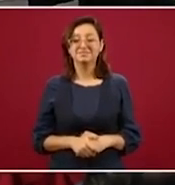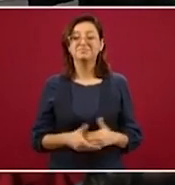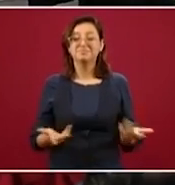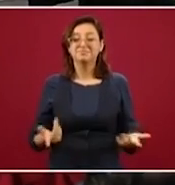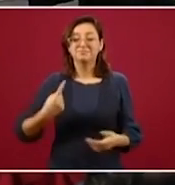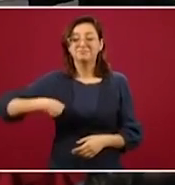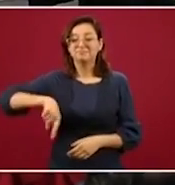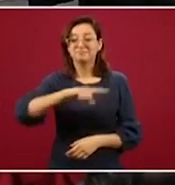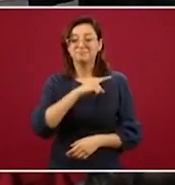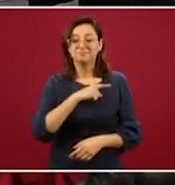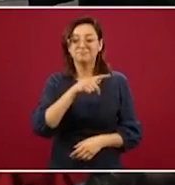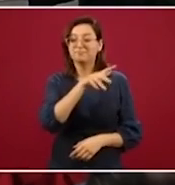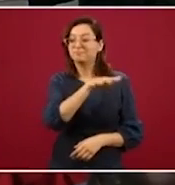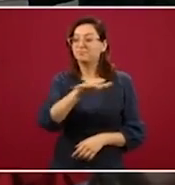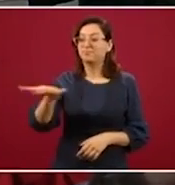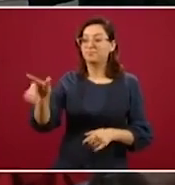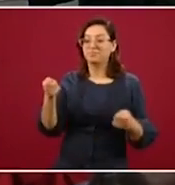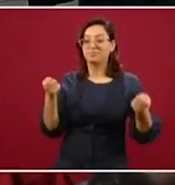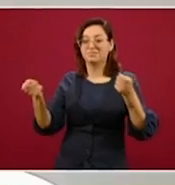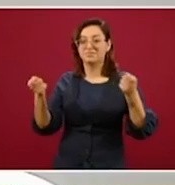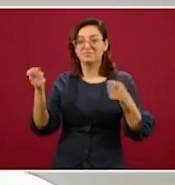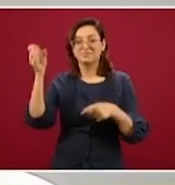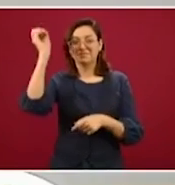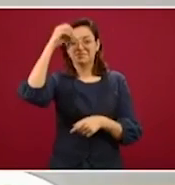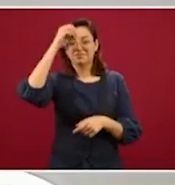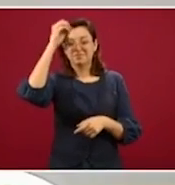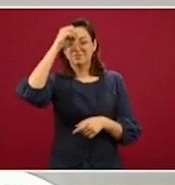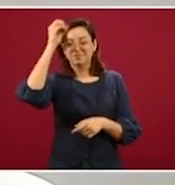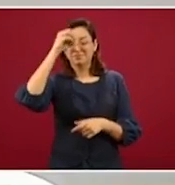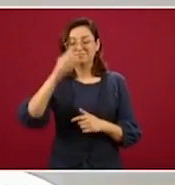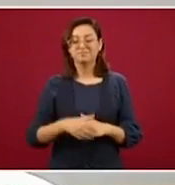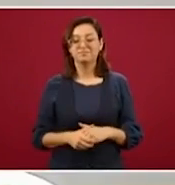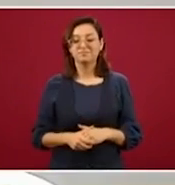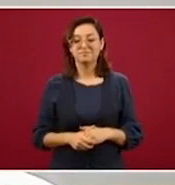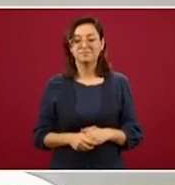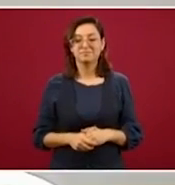formamos la opinión general, la opinión pública.